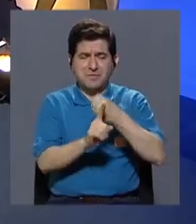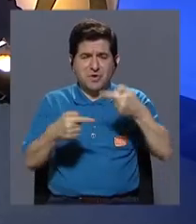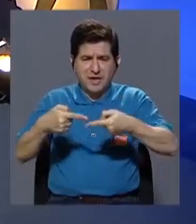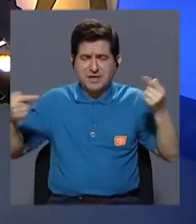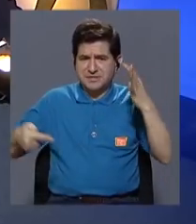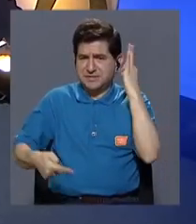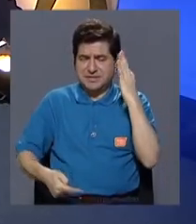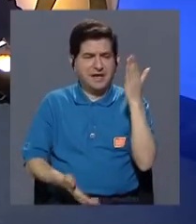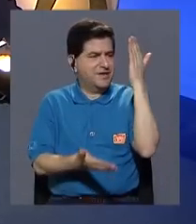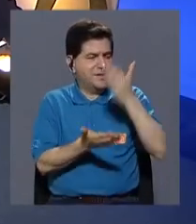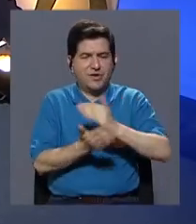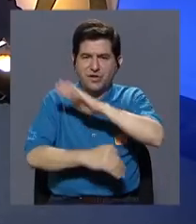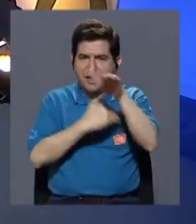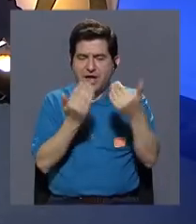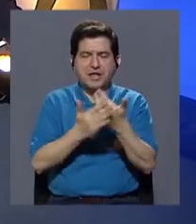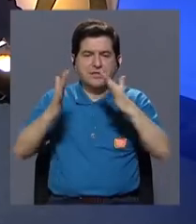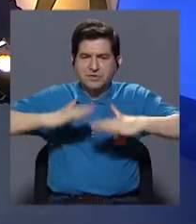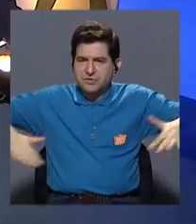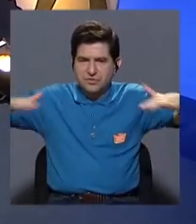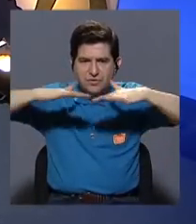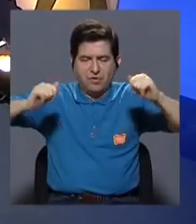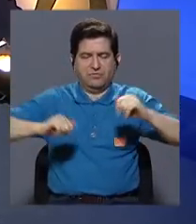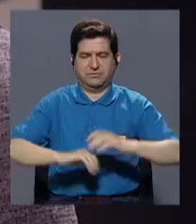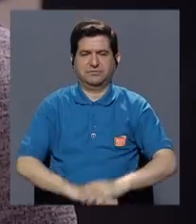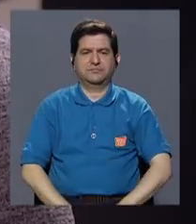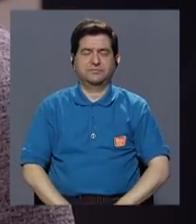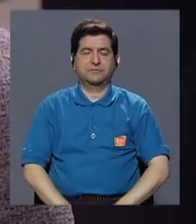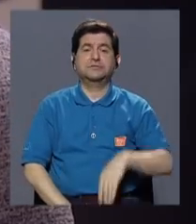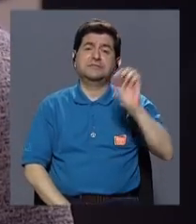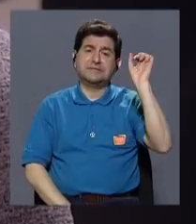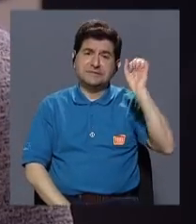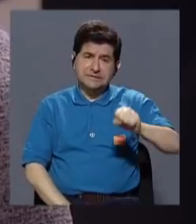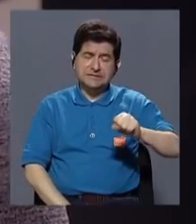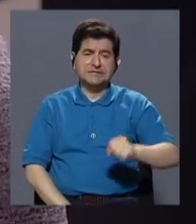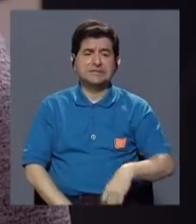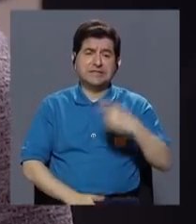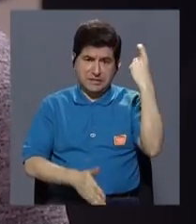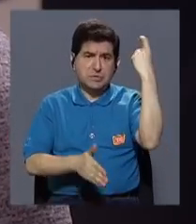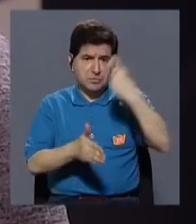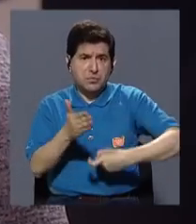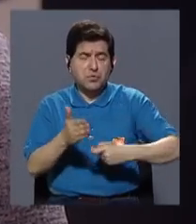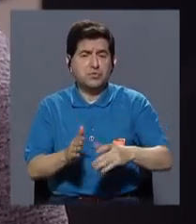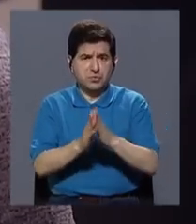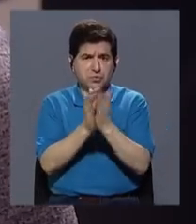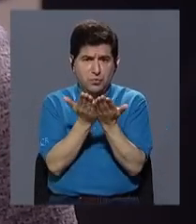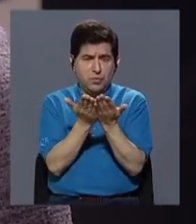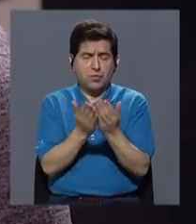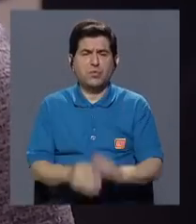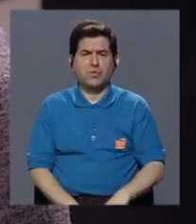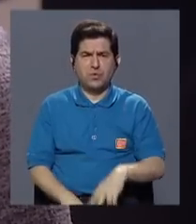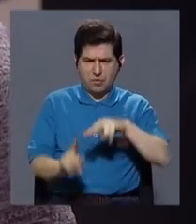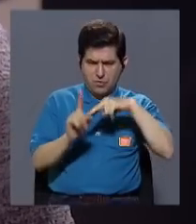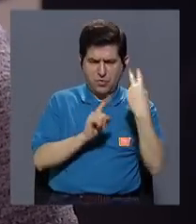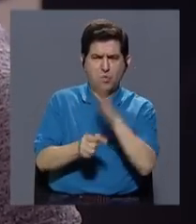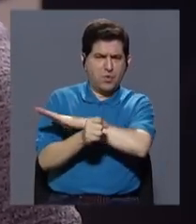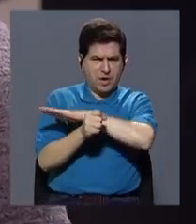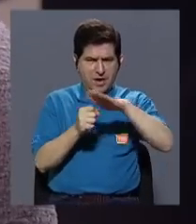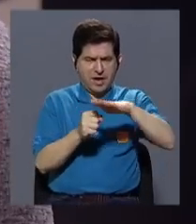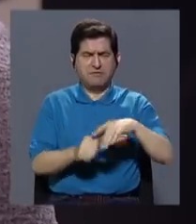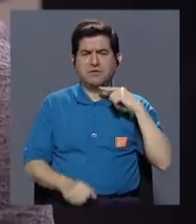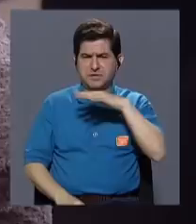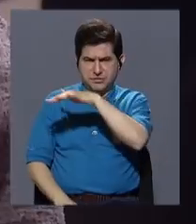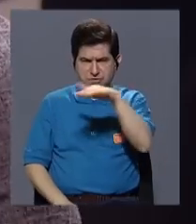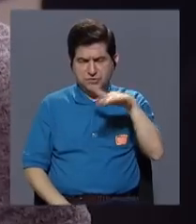si de mujer no no no para en todas sus esferas entonces si le da dureza al libro y le da una completa visión me parece